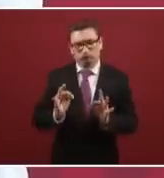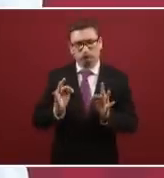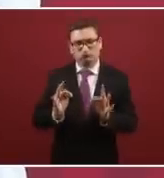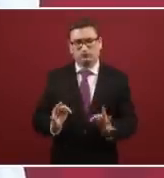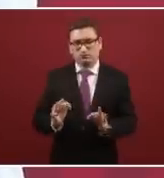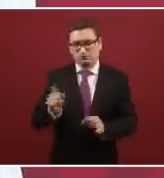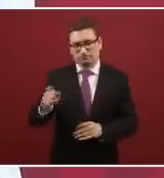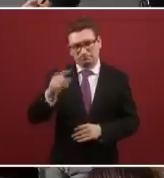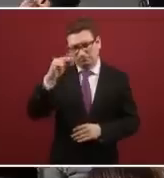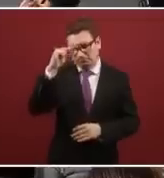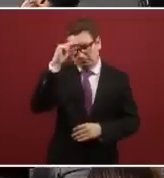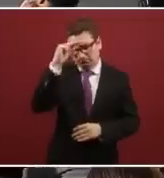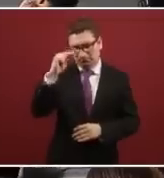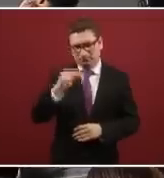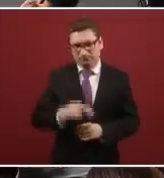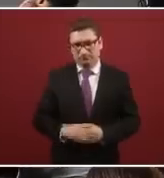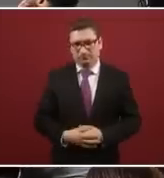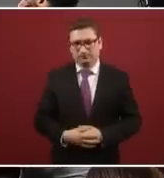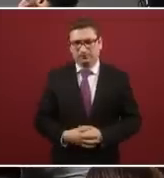inteligente,